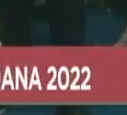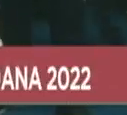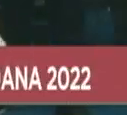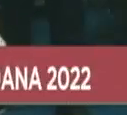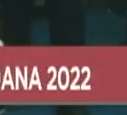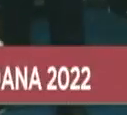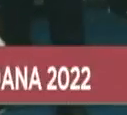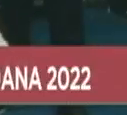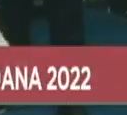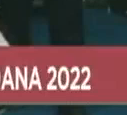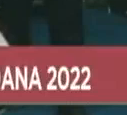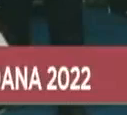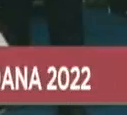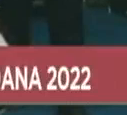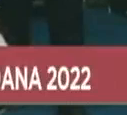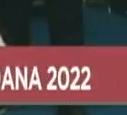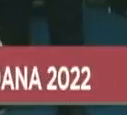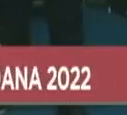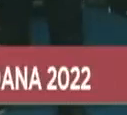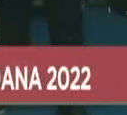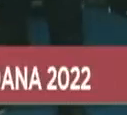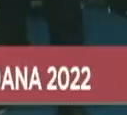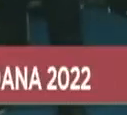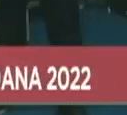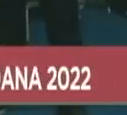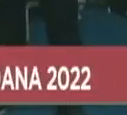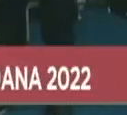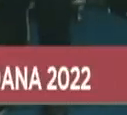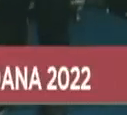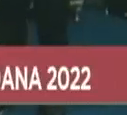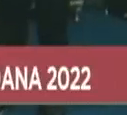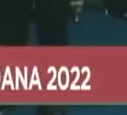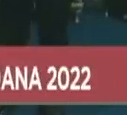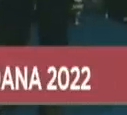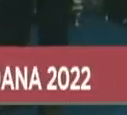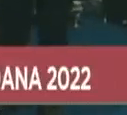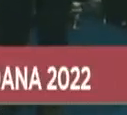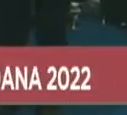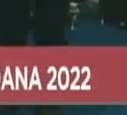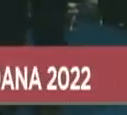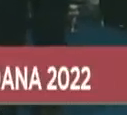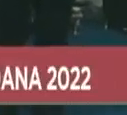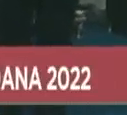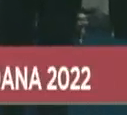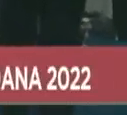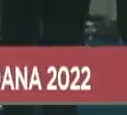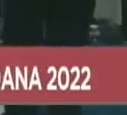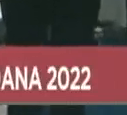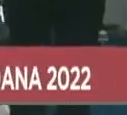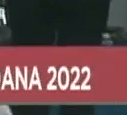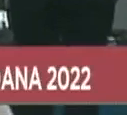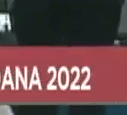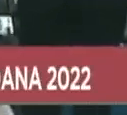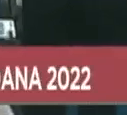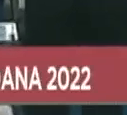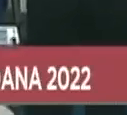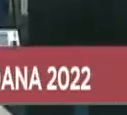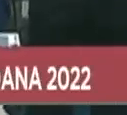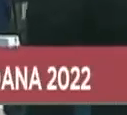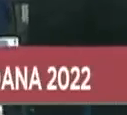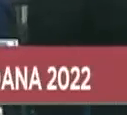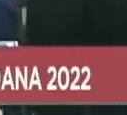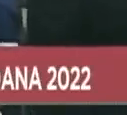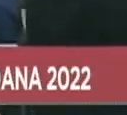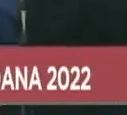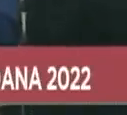supuesto. Son amplias las amenazas y nosotros tenemos todas las amenazas, las tenemos bajo observación.